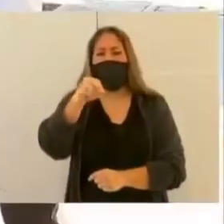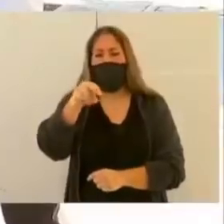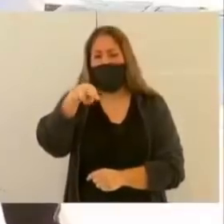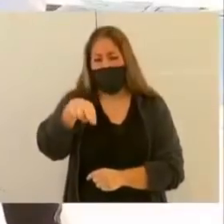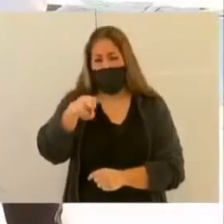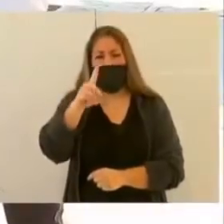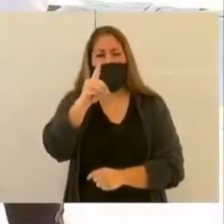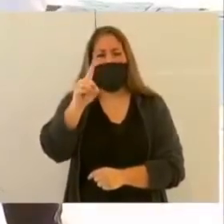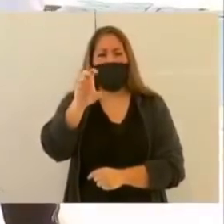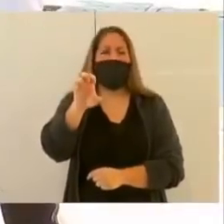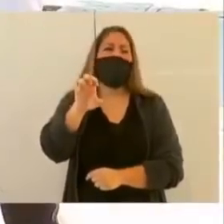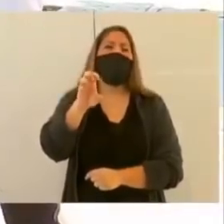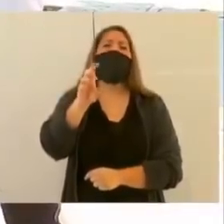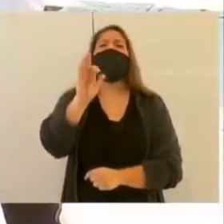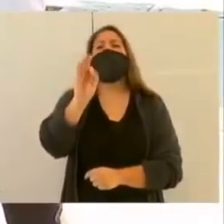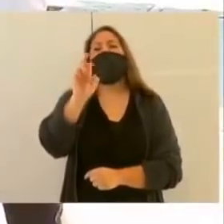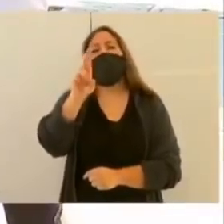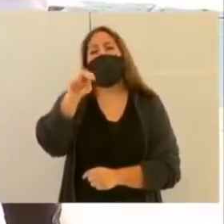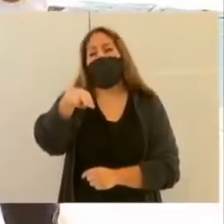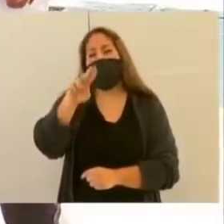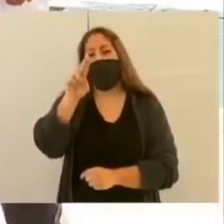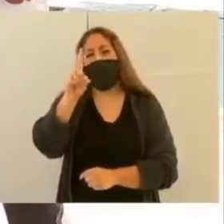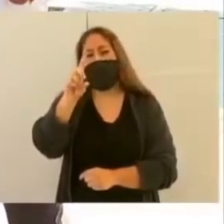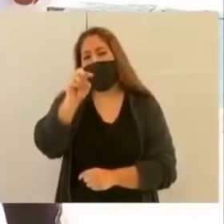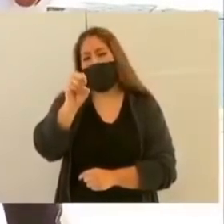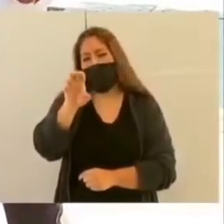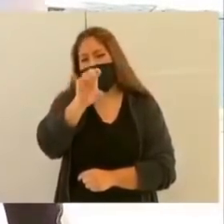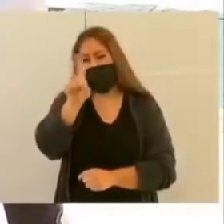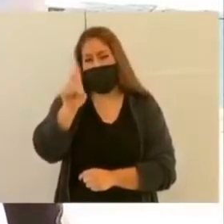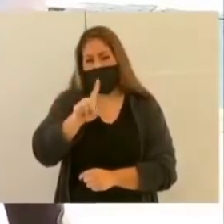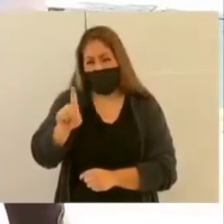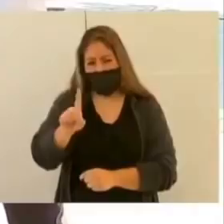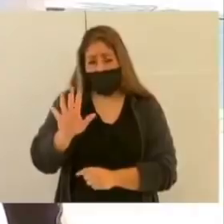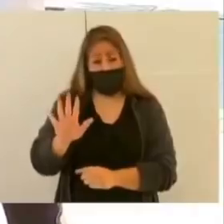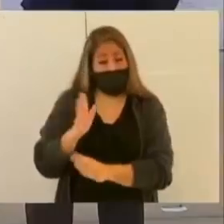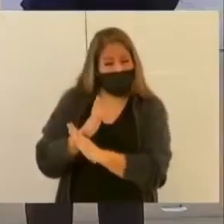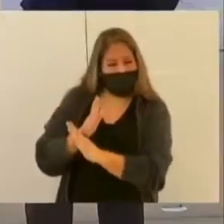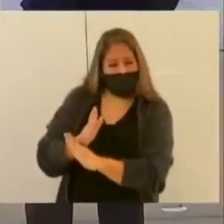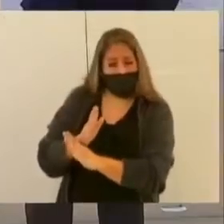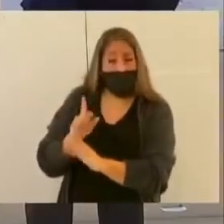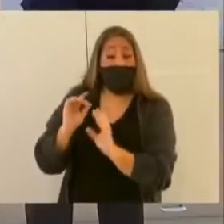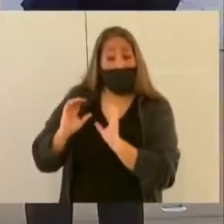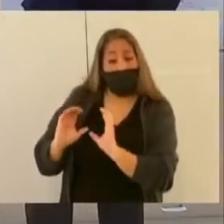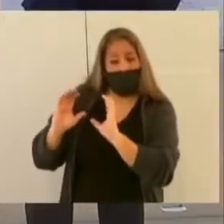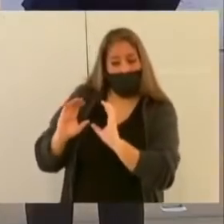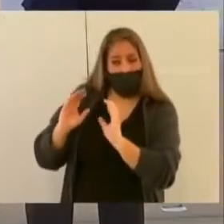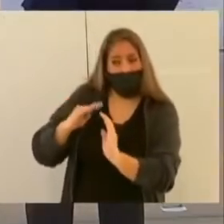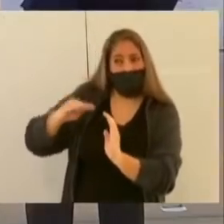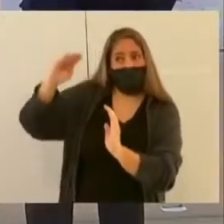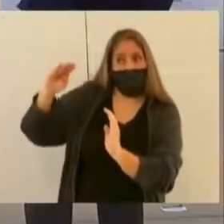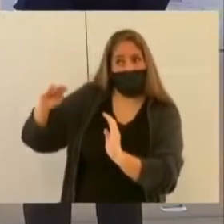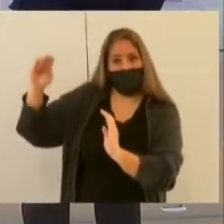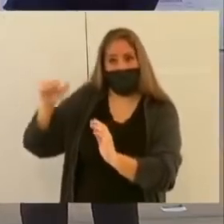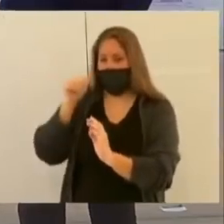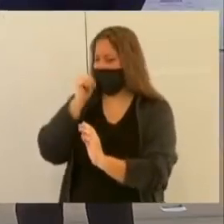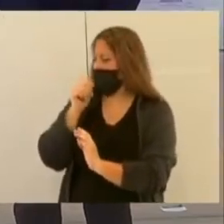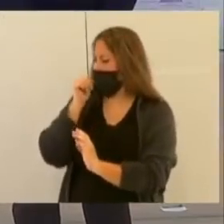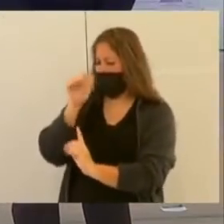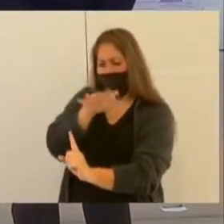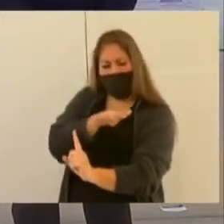obras van a estar hacia aguas abajo del Cañón de Fernández. Esto se estudió muy en